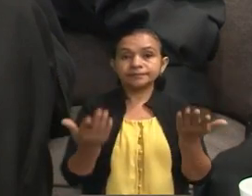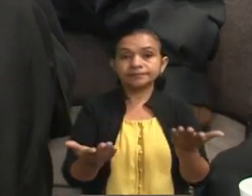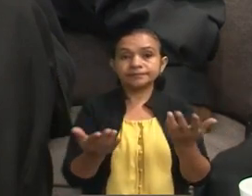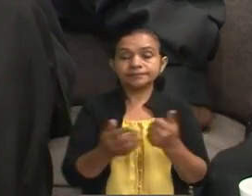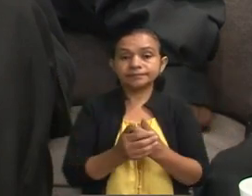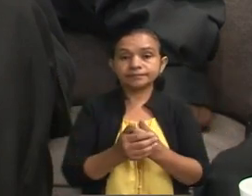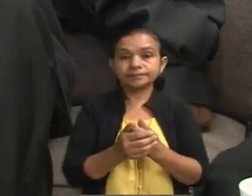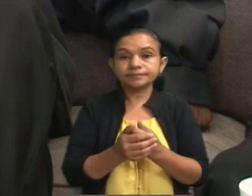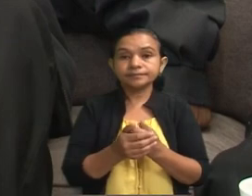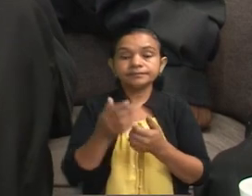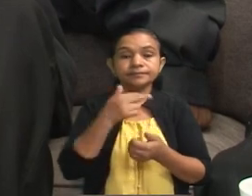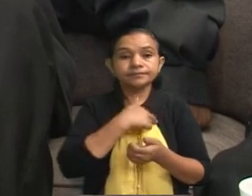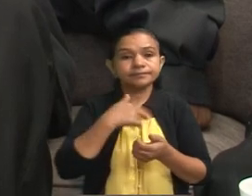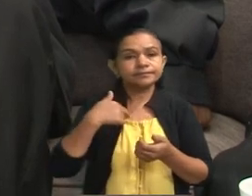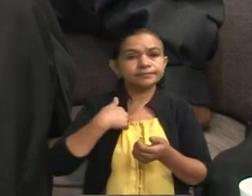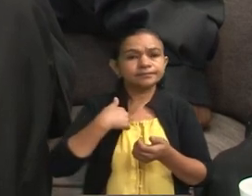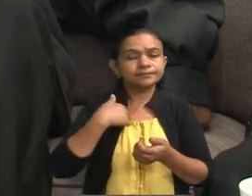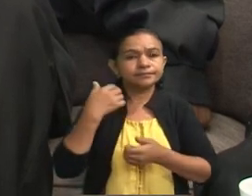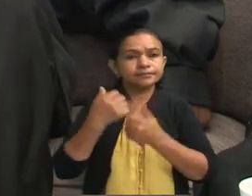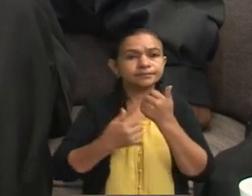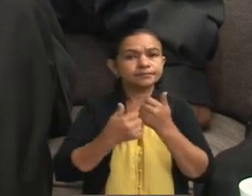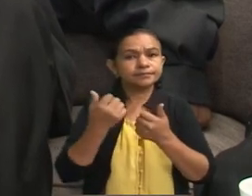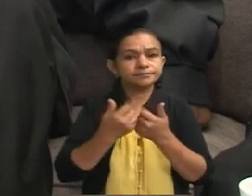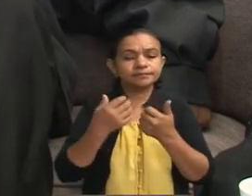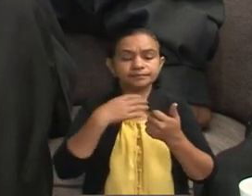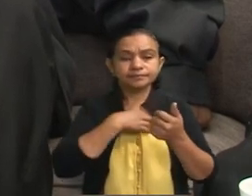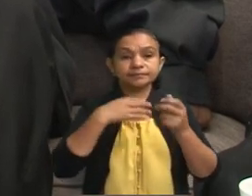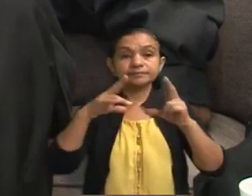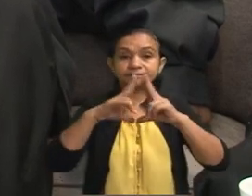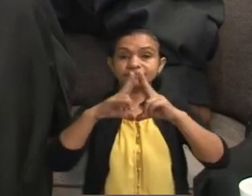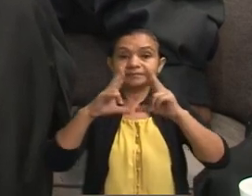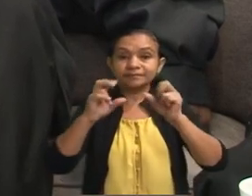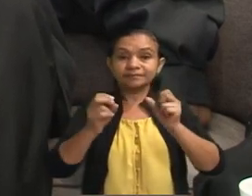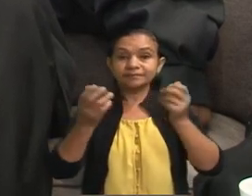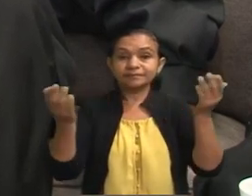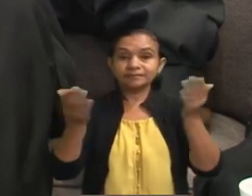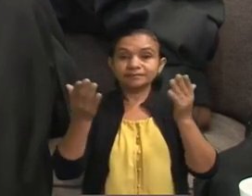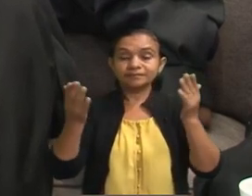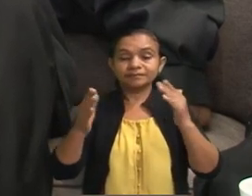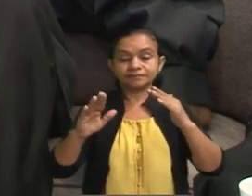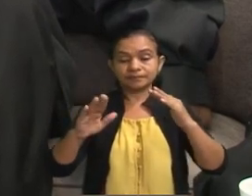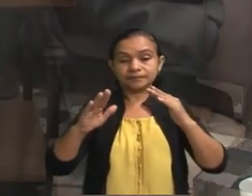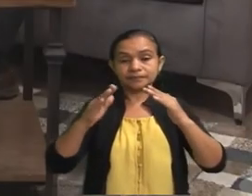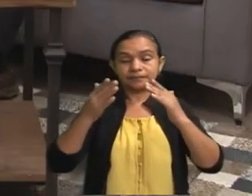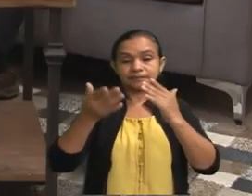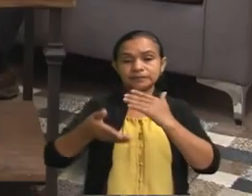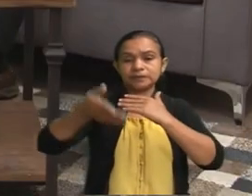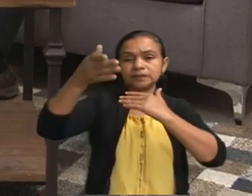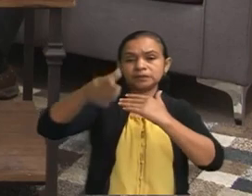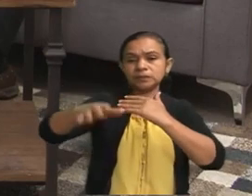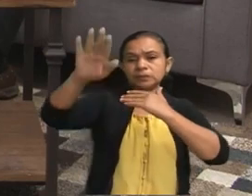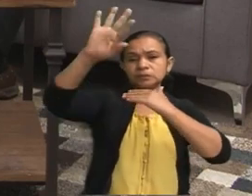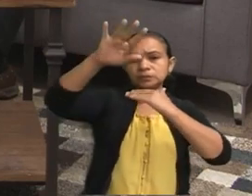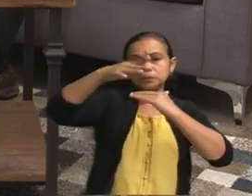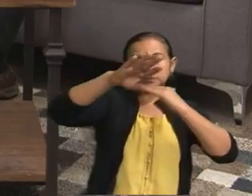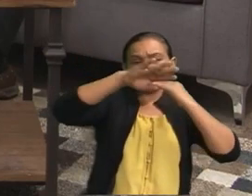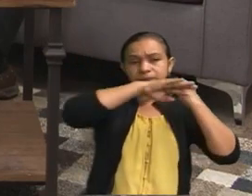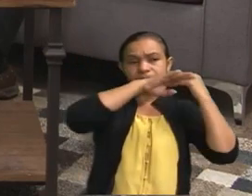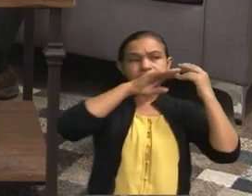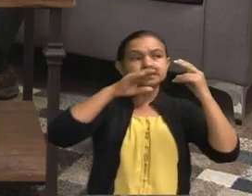de lo que ha sufrido, por decirlo así, nuestro país con un tema que son los tsunamis, ¿verdad? En